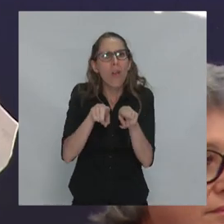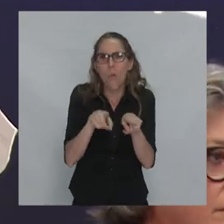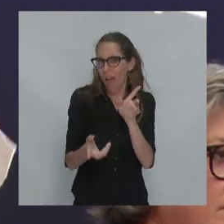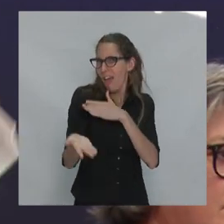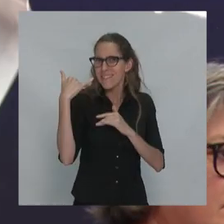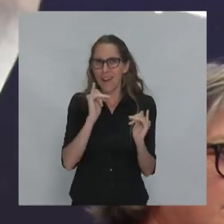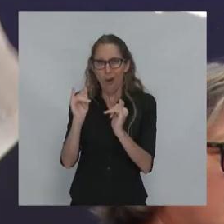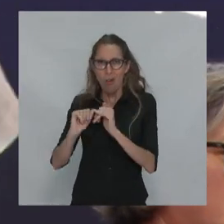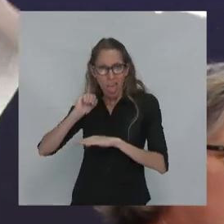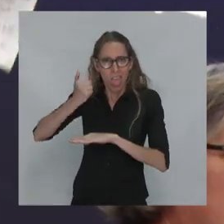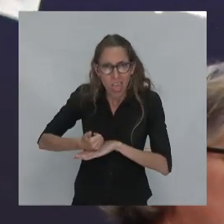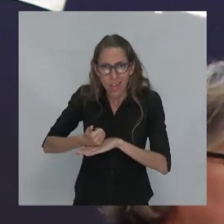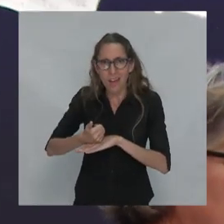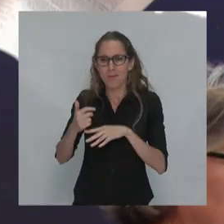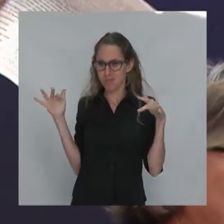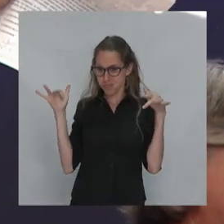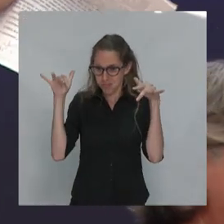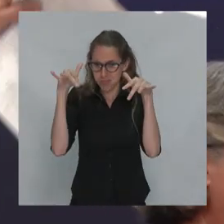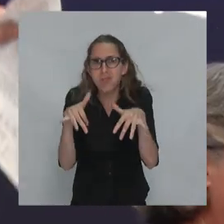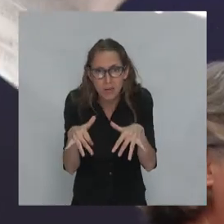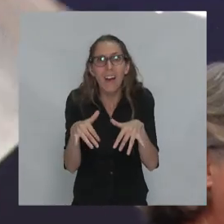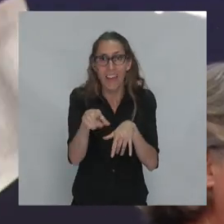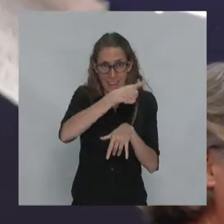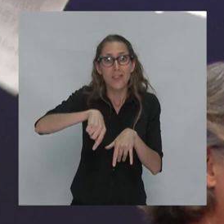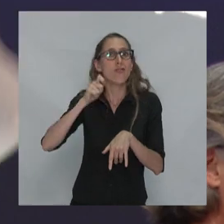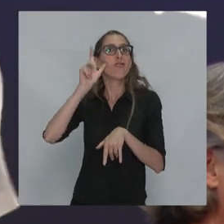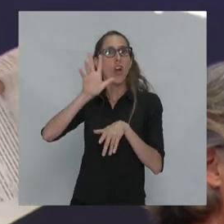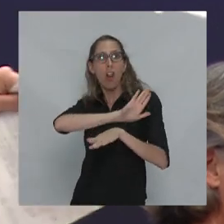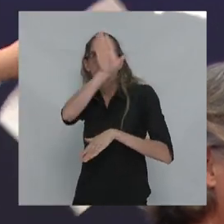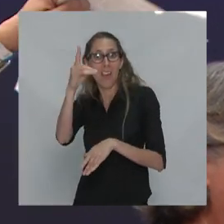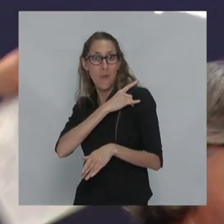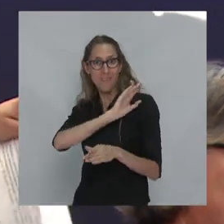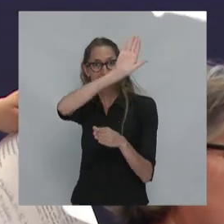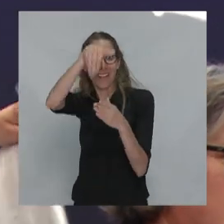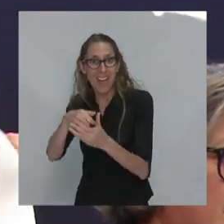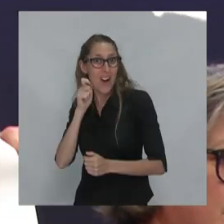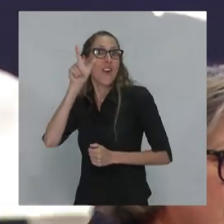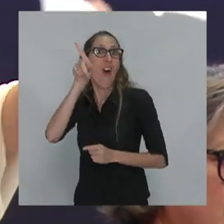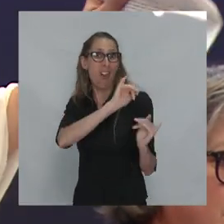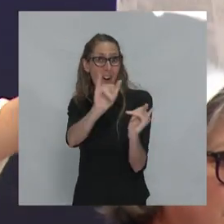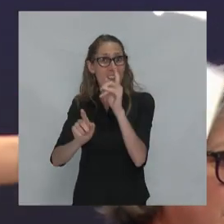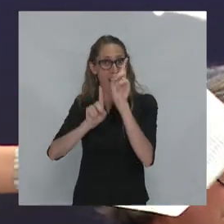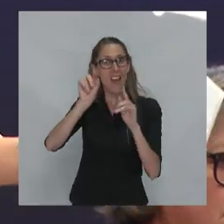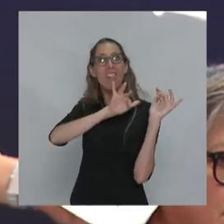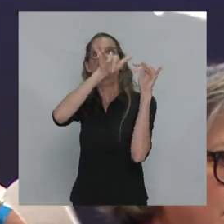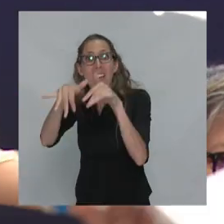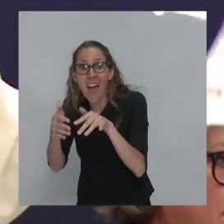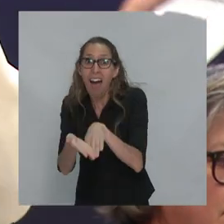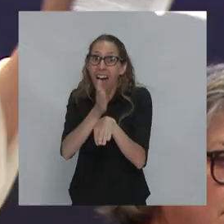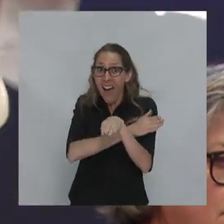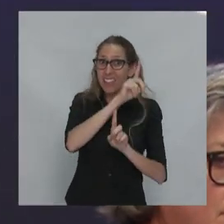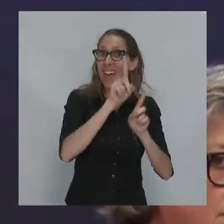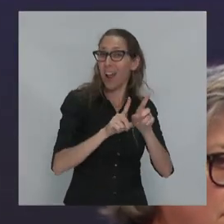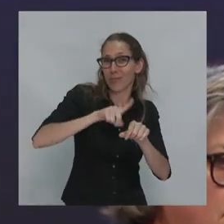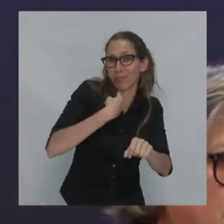aquí, que llega a la universidad, hay otros miles de jóvenes que no llegaron antes y